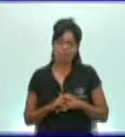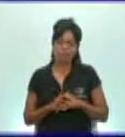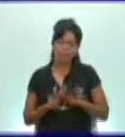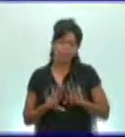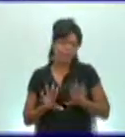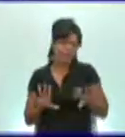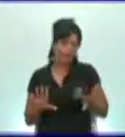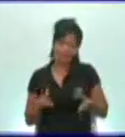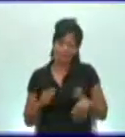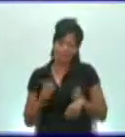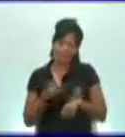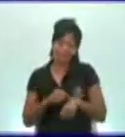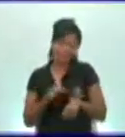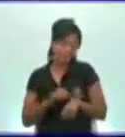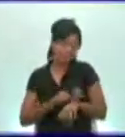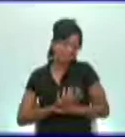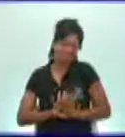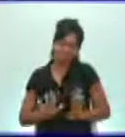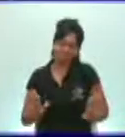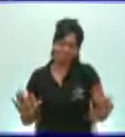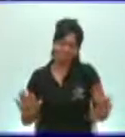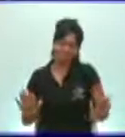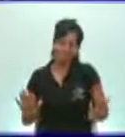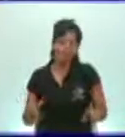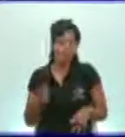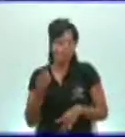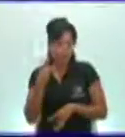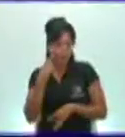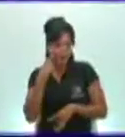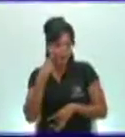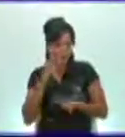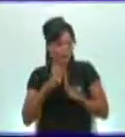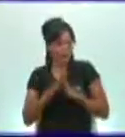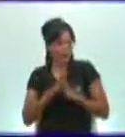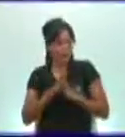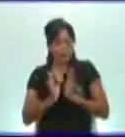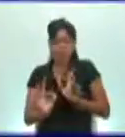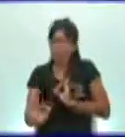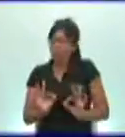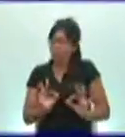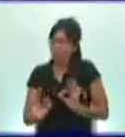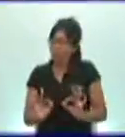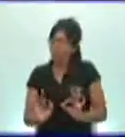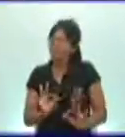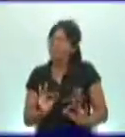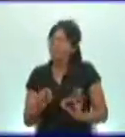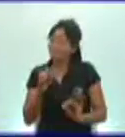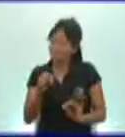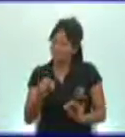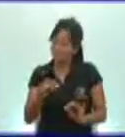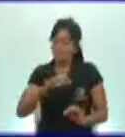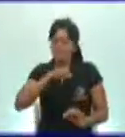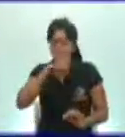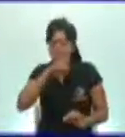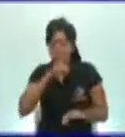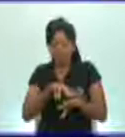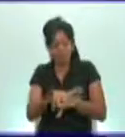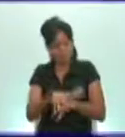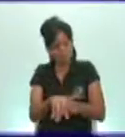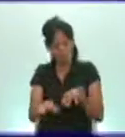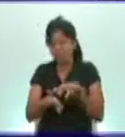Me queda el tiempo suficiente para decirte que te cuide, que cuida a tu madre, no salga, estate tranquilo, lávate las manos,